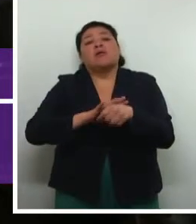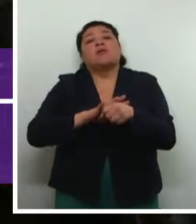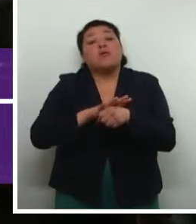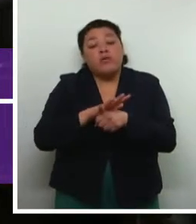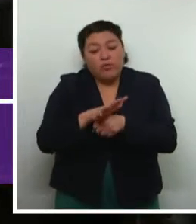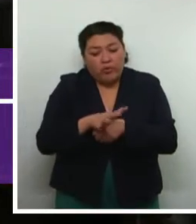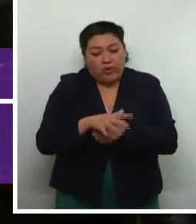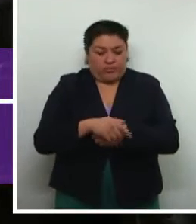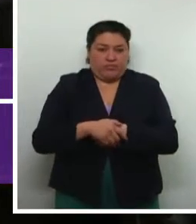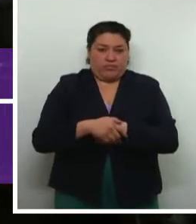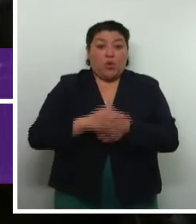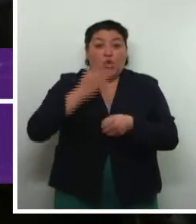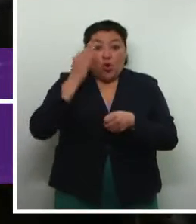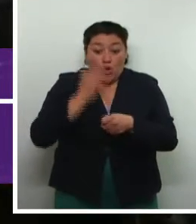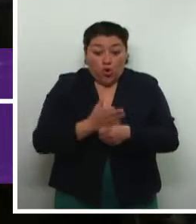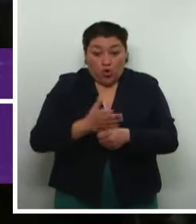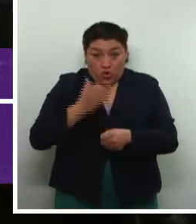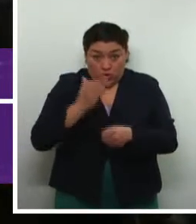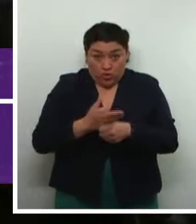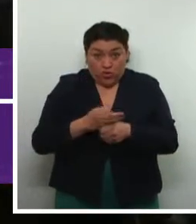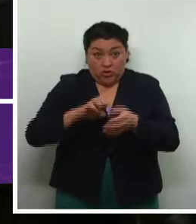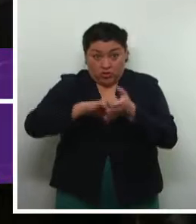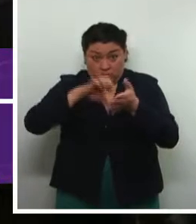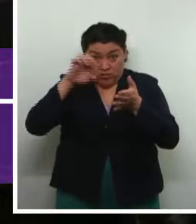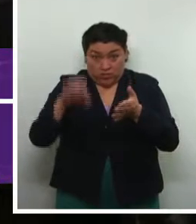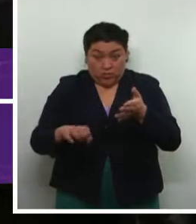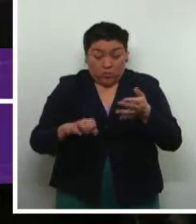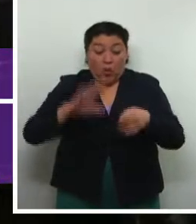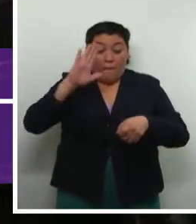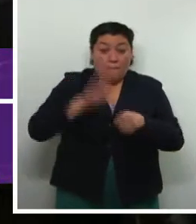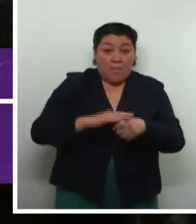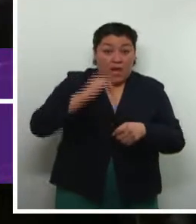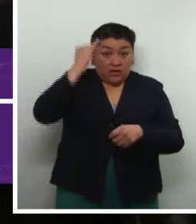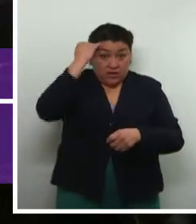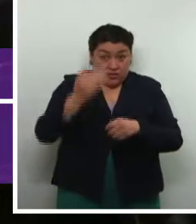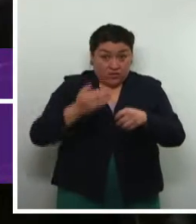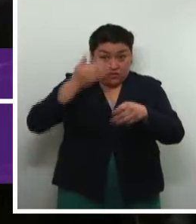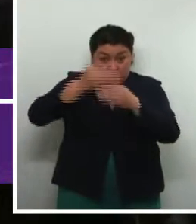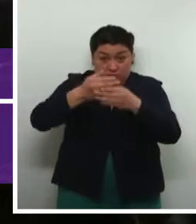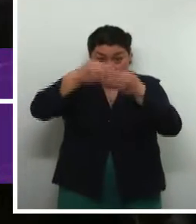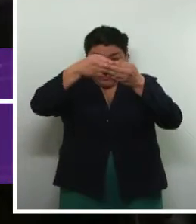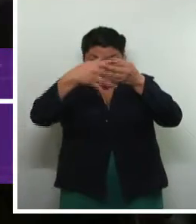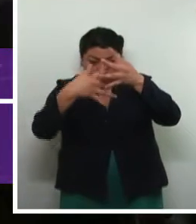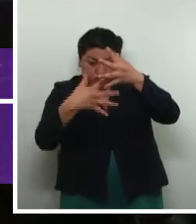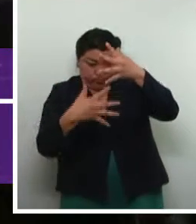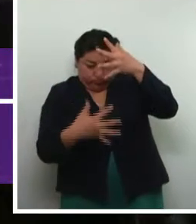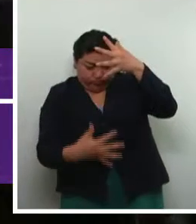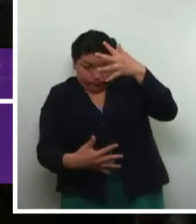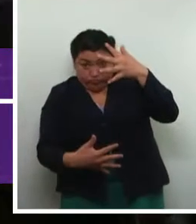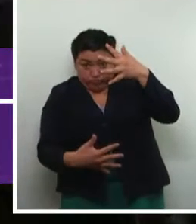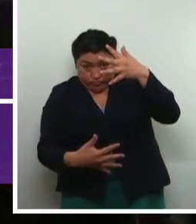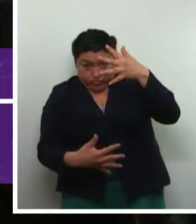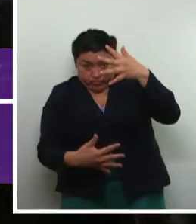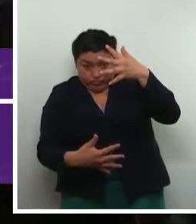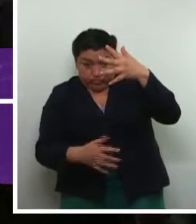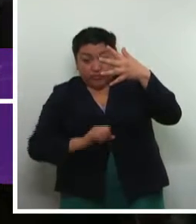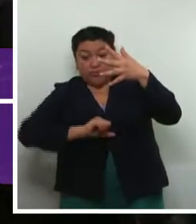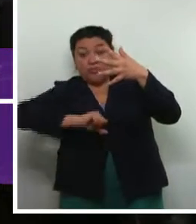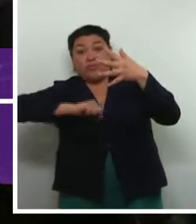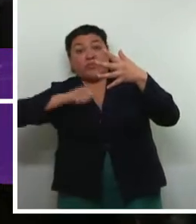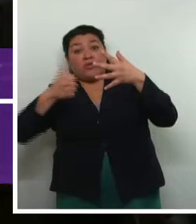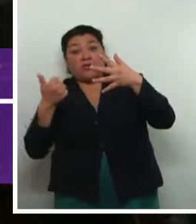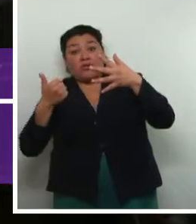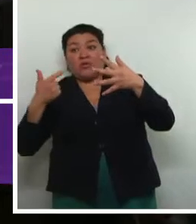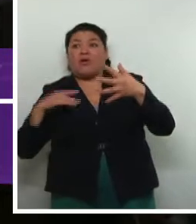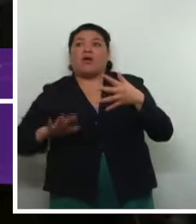en congruencia quien acuerde una mega reserva y vaya en ese acuerdo, no vote en contradicción